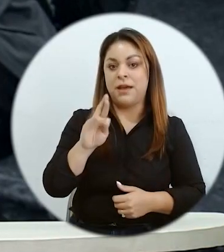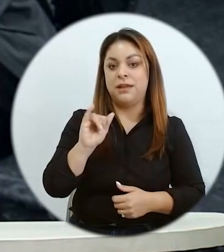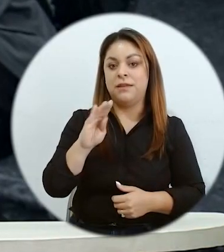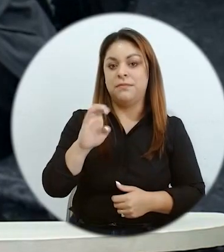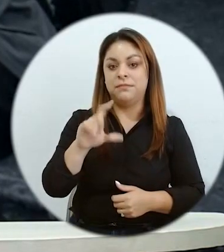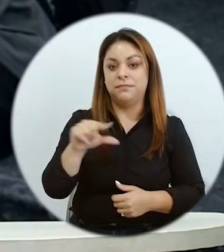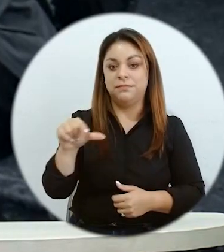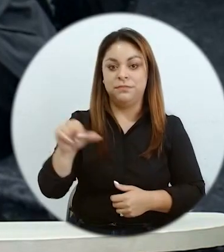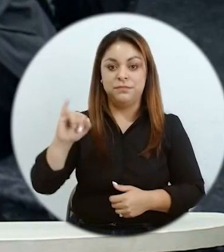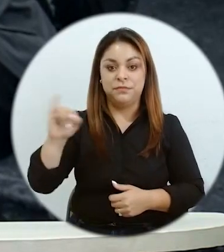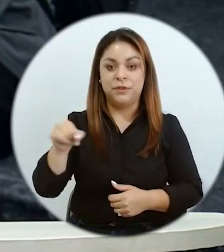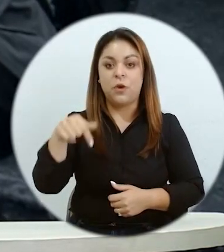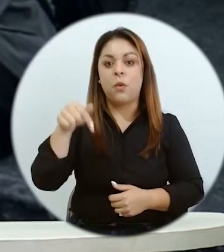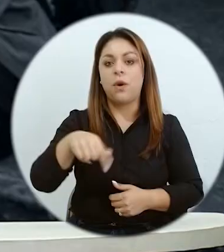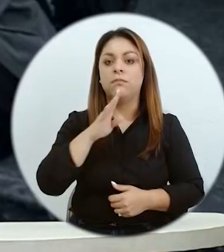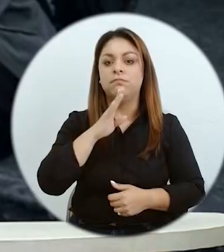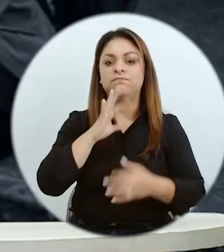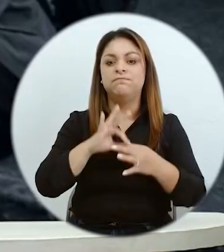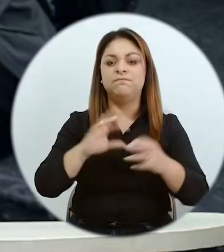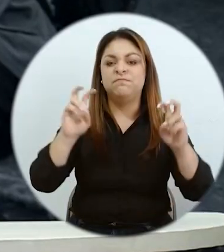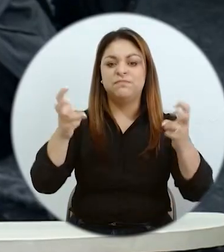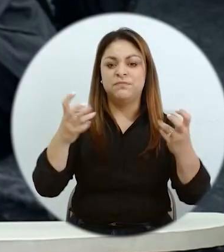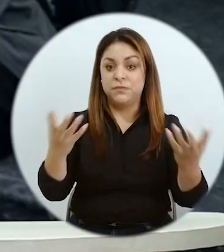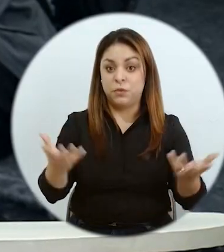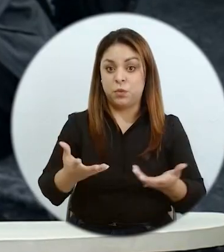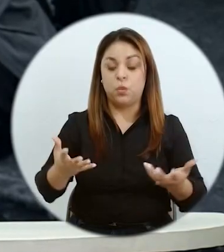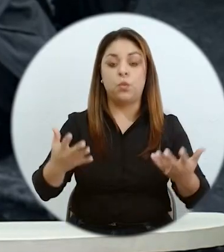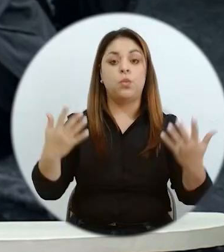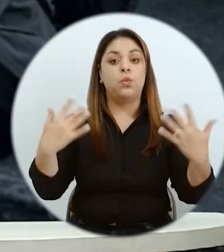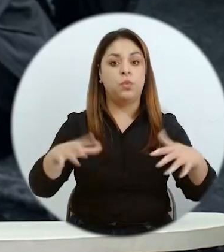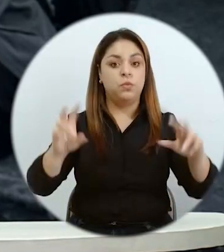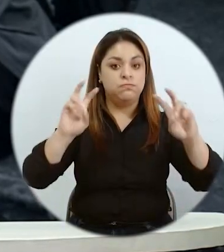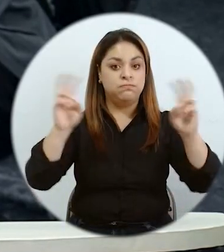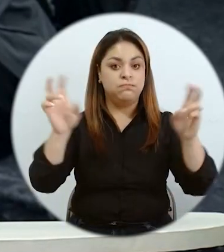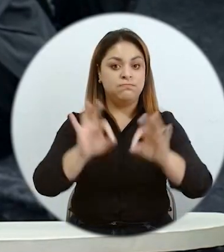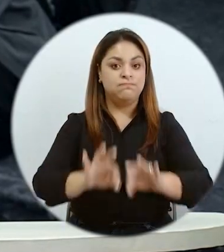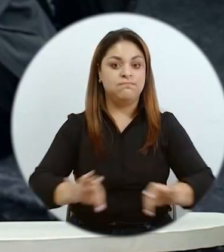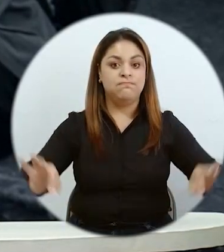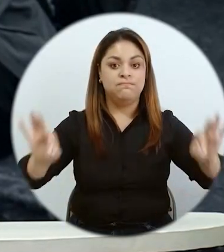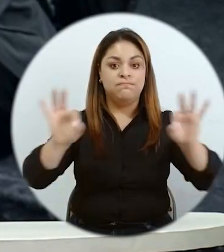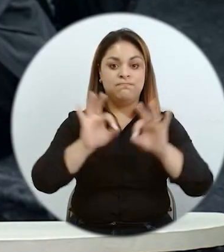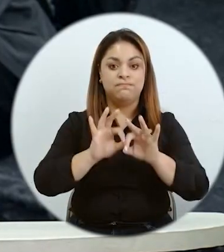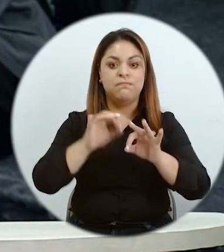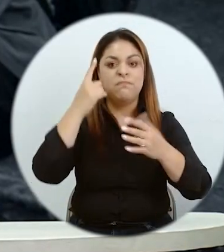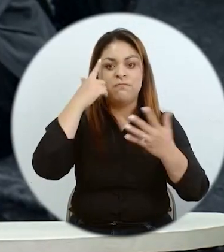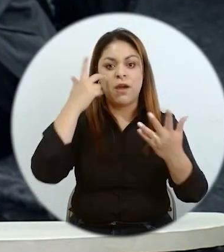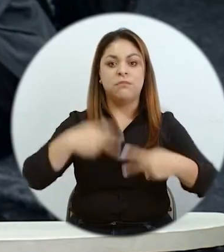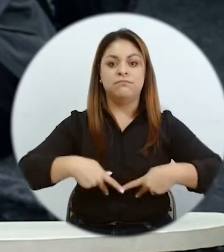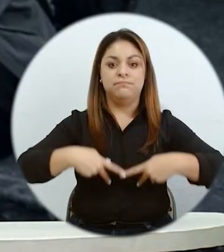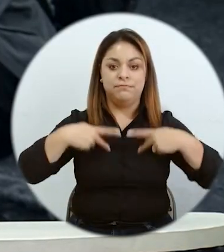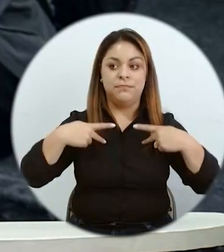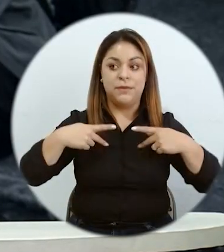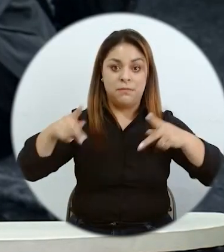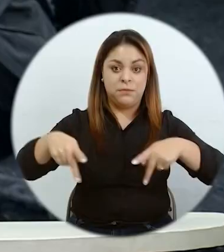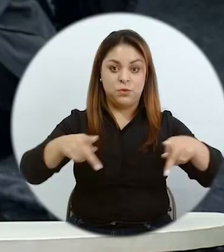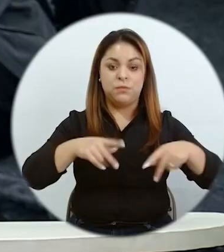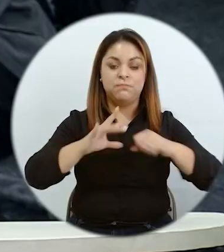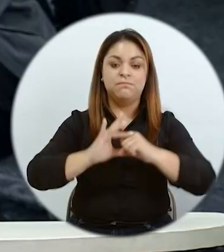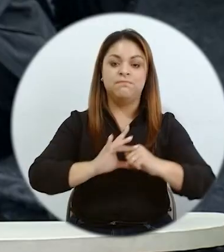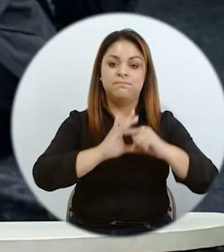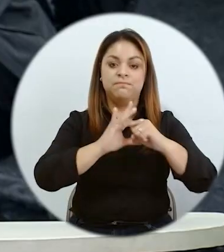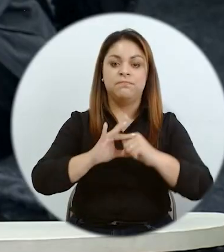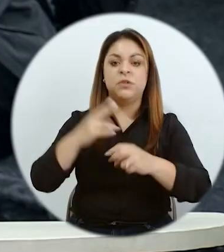esta oportunidad le vamos a dar una mirada a un tema fundamental para la supervivencia de los seres humanos en el planeta Tierra. Es